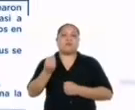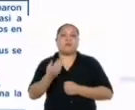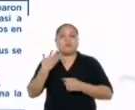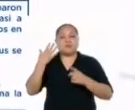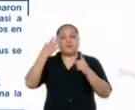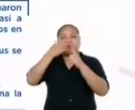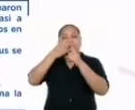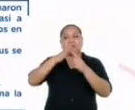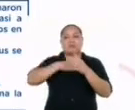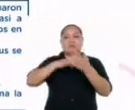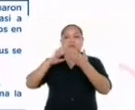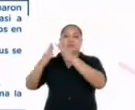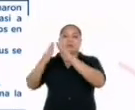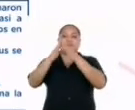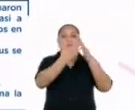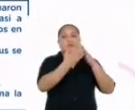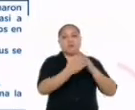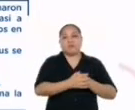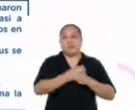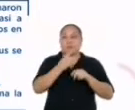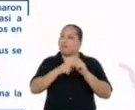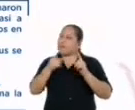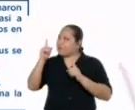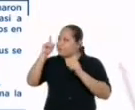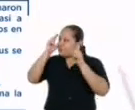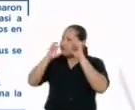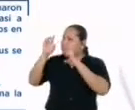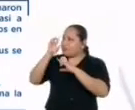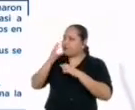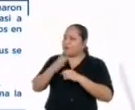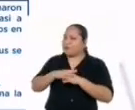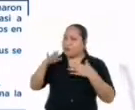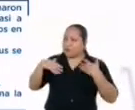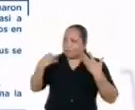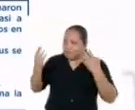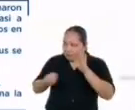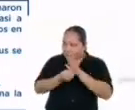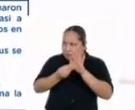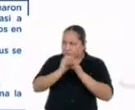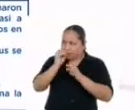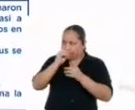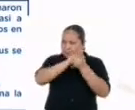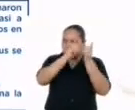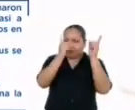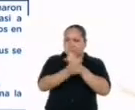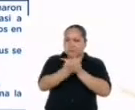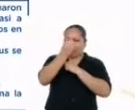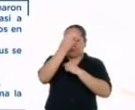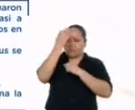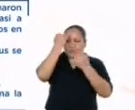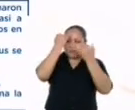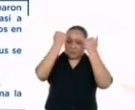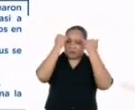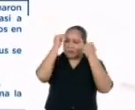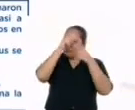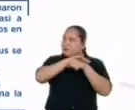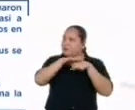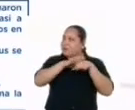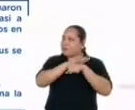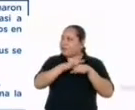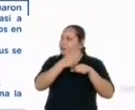será dirigida a mi comunidad. Pero tengo una duda. ¿Puedo agregar o cambiar luego algunas ideas en mi plan de